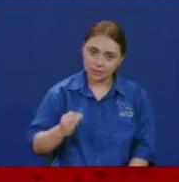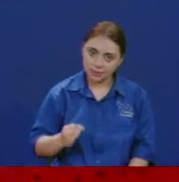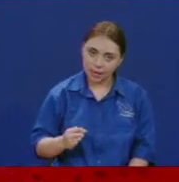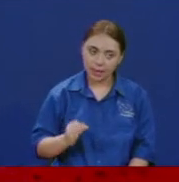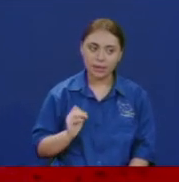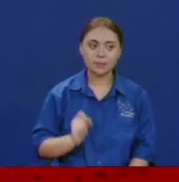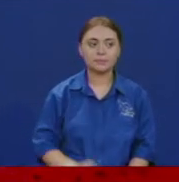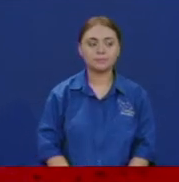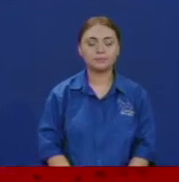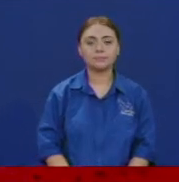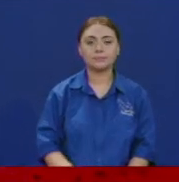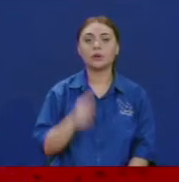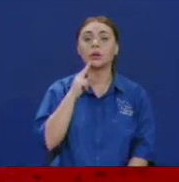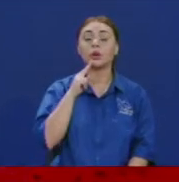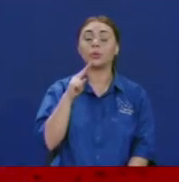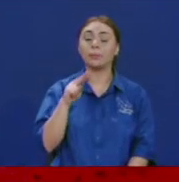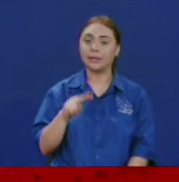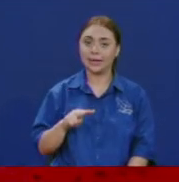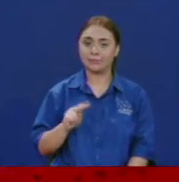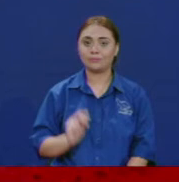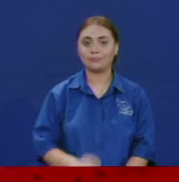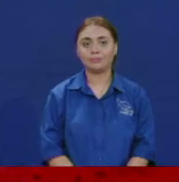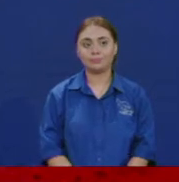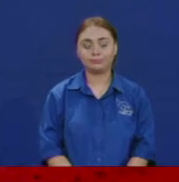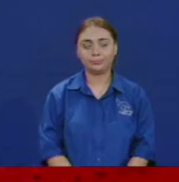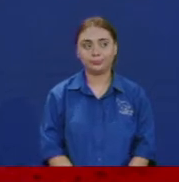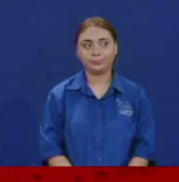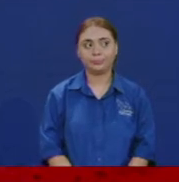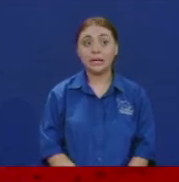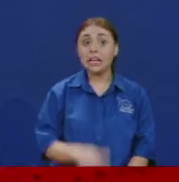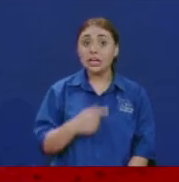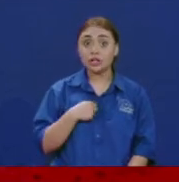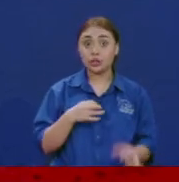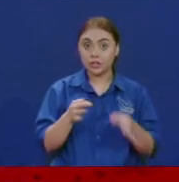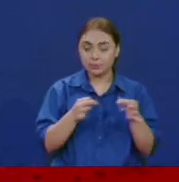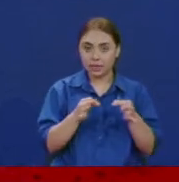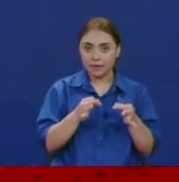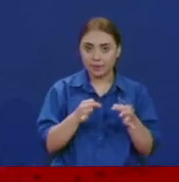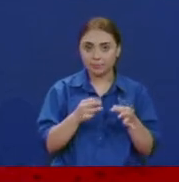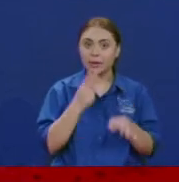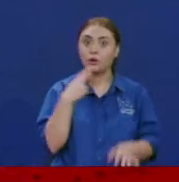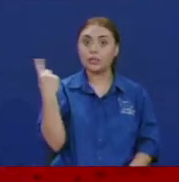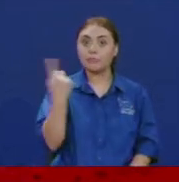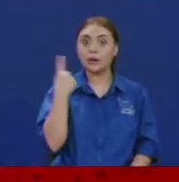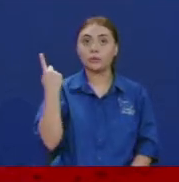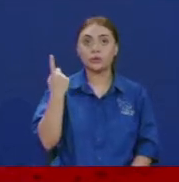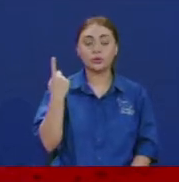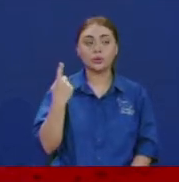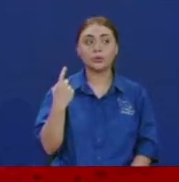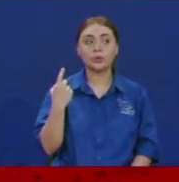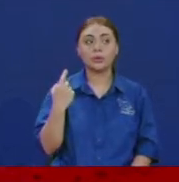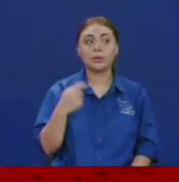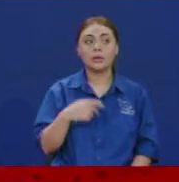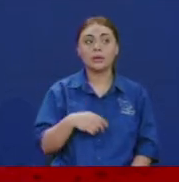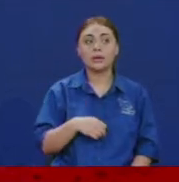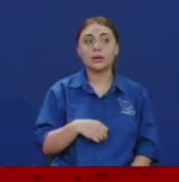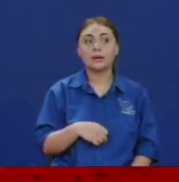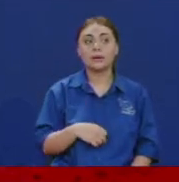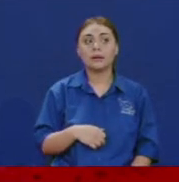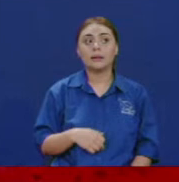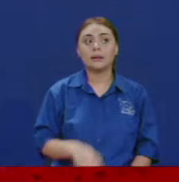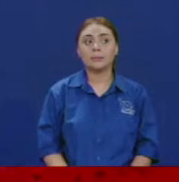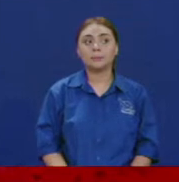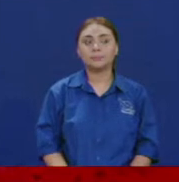Entonces yo le explicaba a los hermanos que esta levadura vieja es 38-20